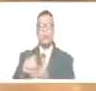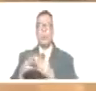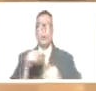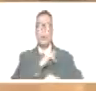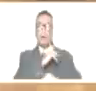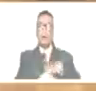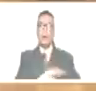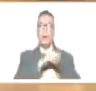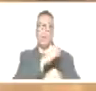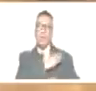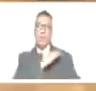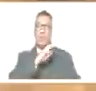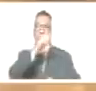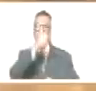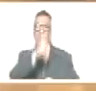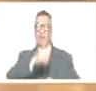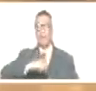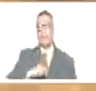policiales.